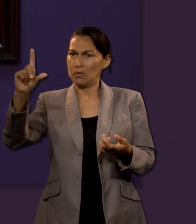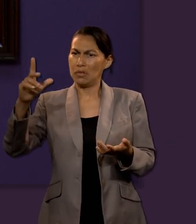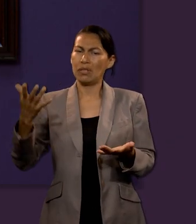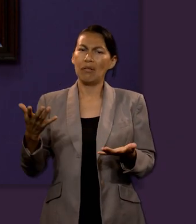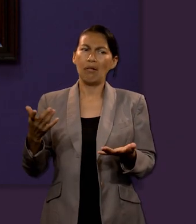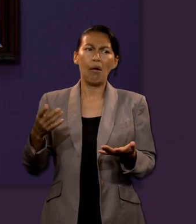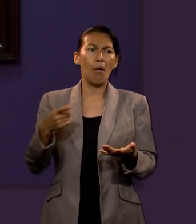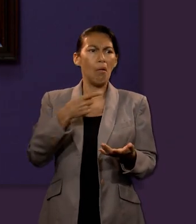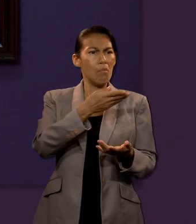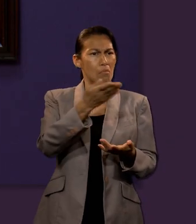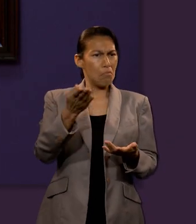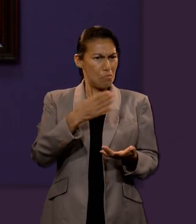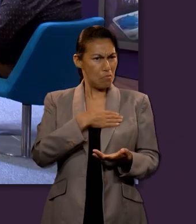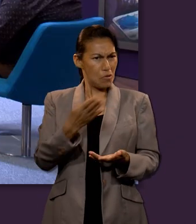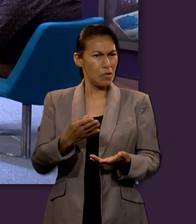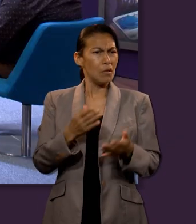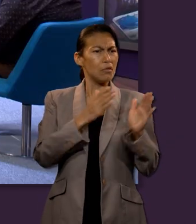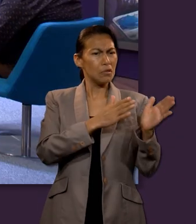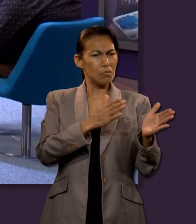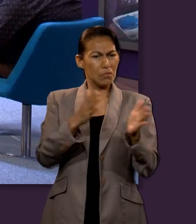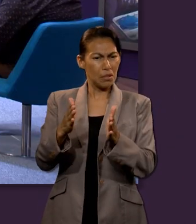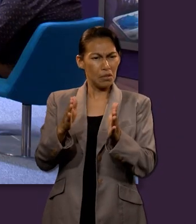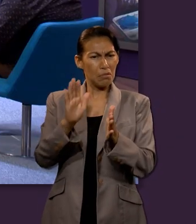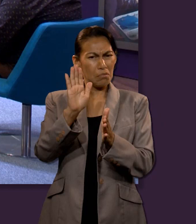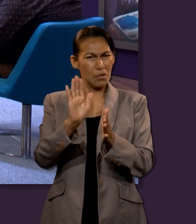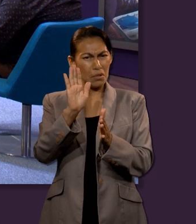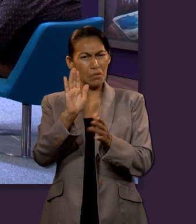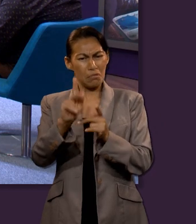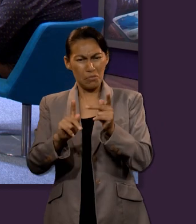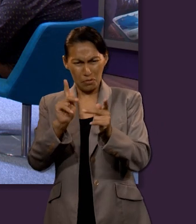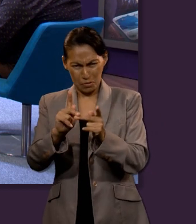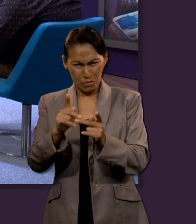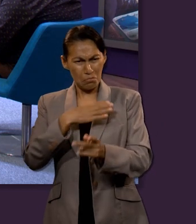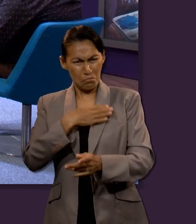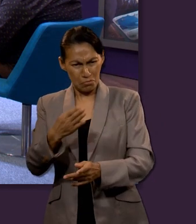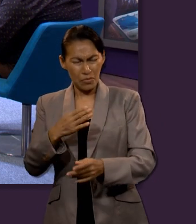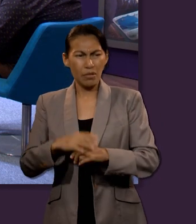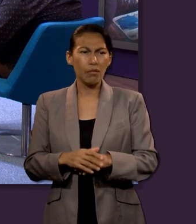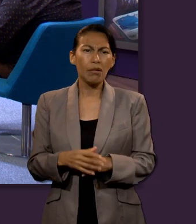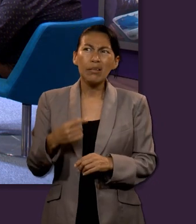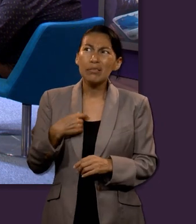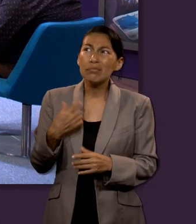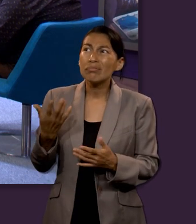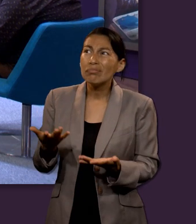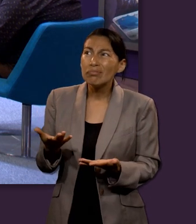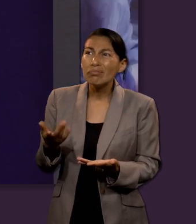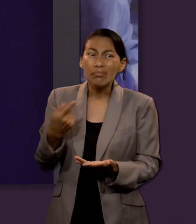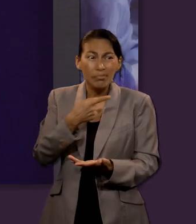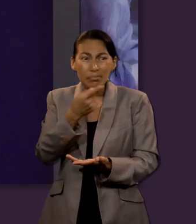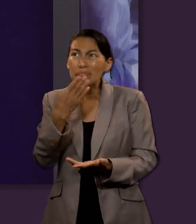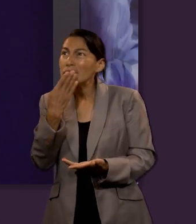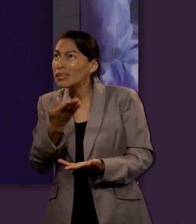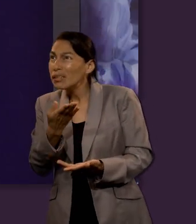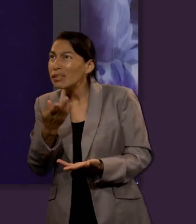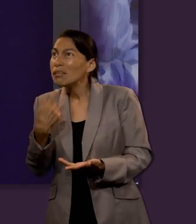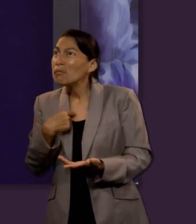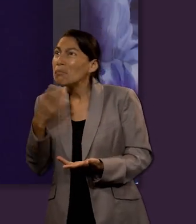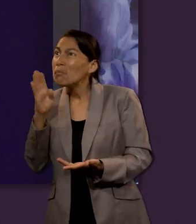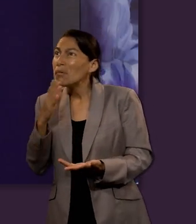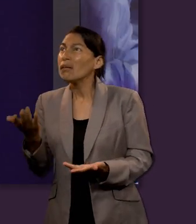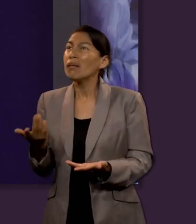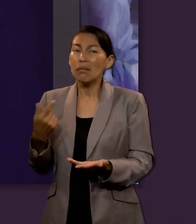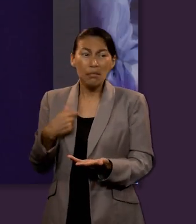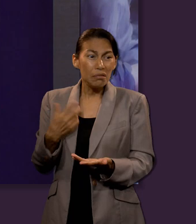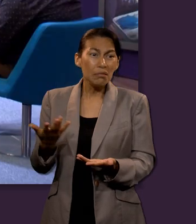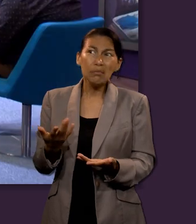éxito no que tienen a lo mejor cosas buenas o planes que pareciera que son buenos y decimos señores porque a mí no